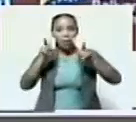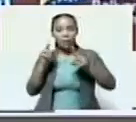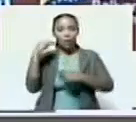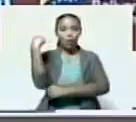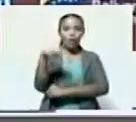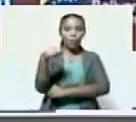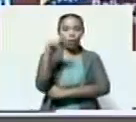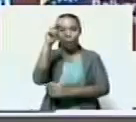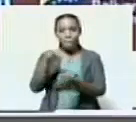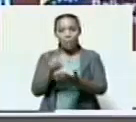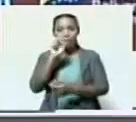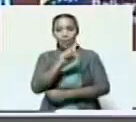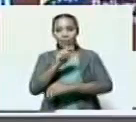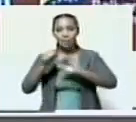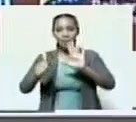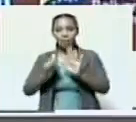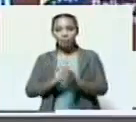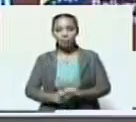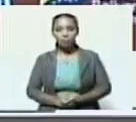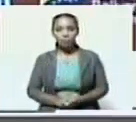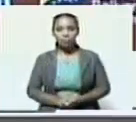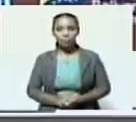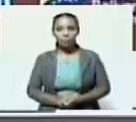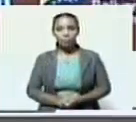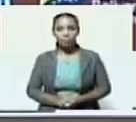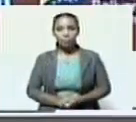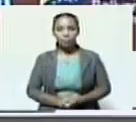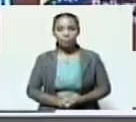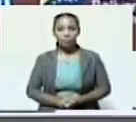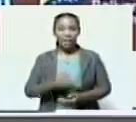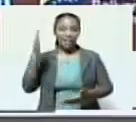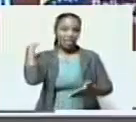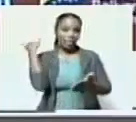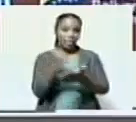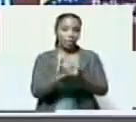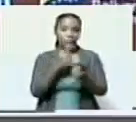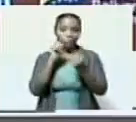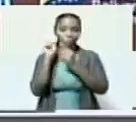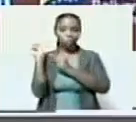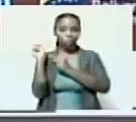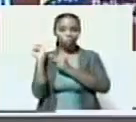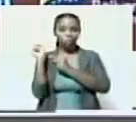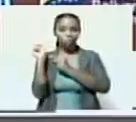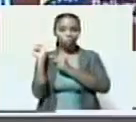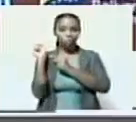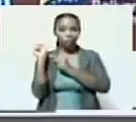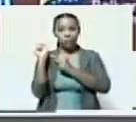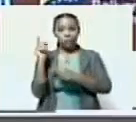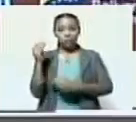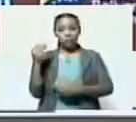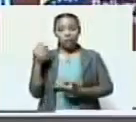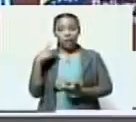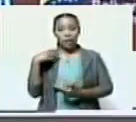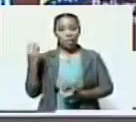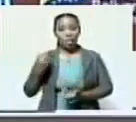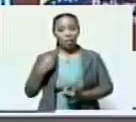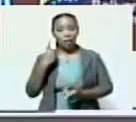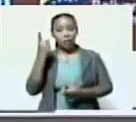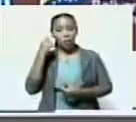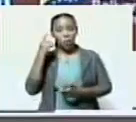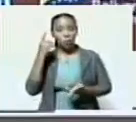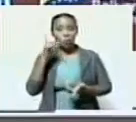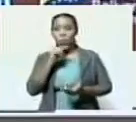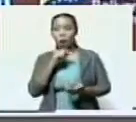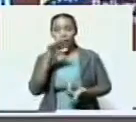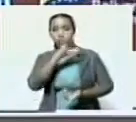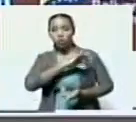noviembre de 2016. Es la traición, pues es la ambivalencia, es no tener soberanía